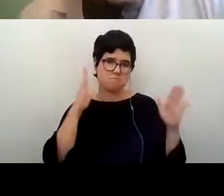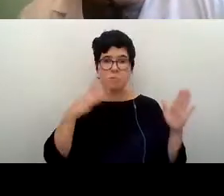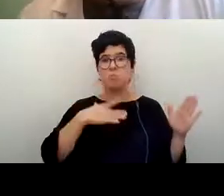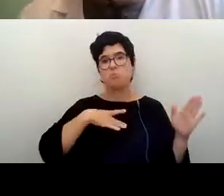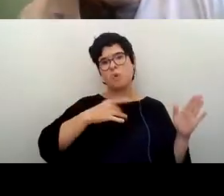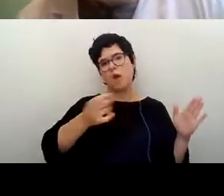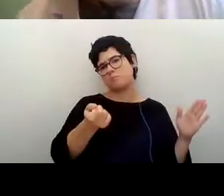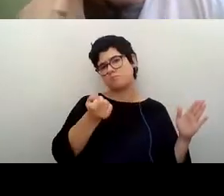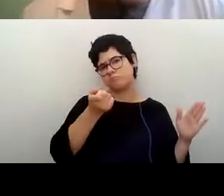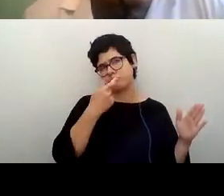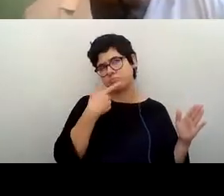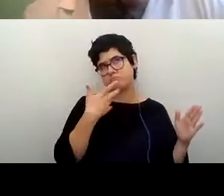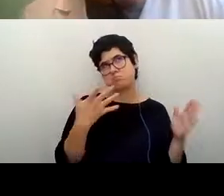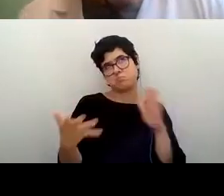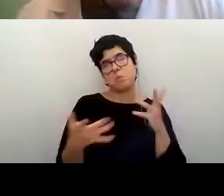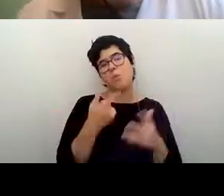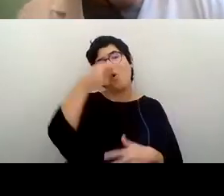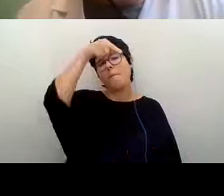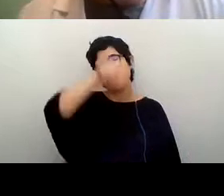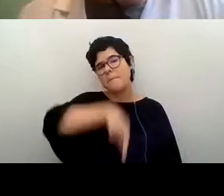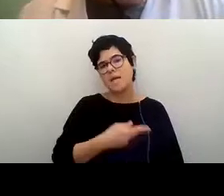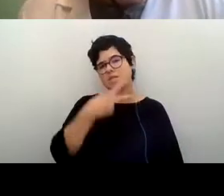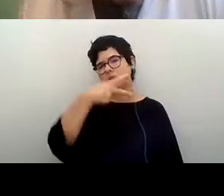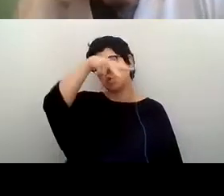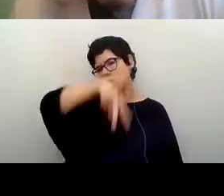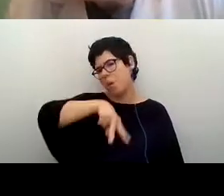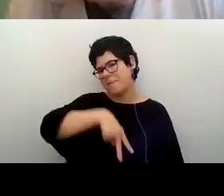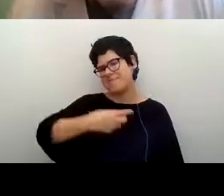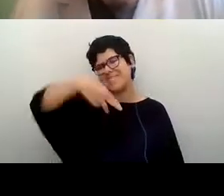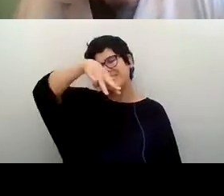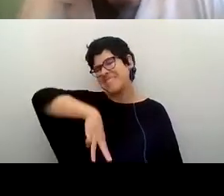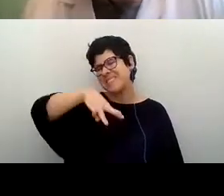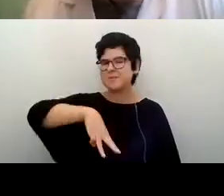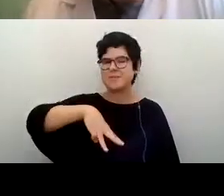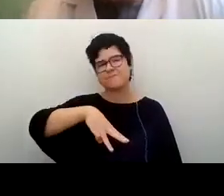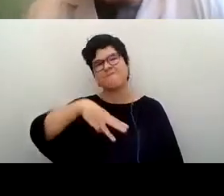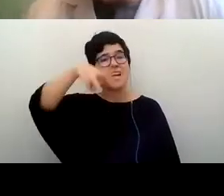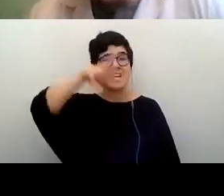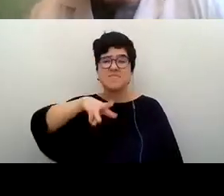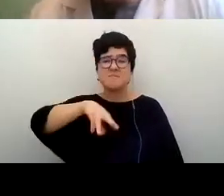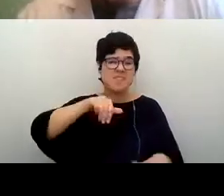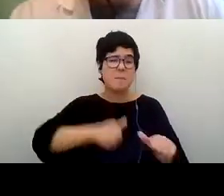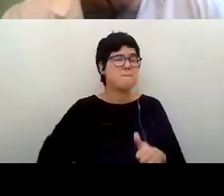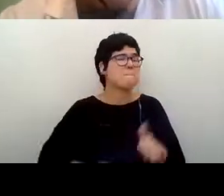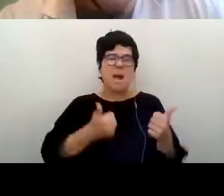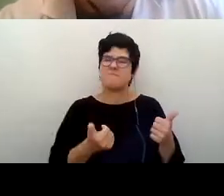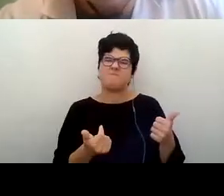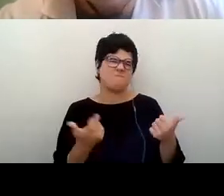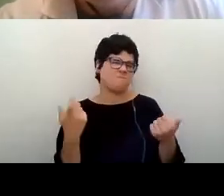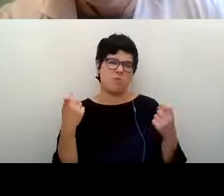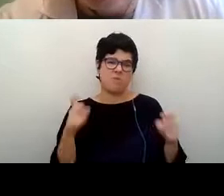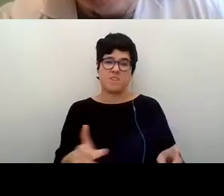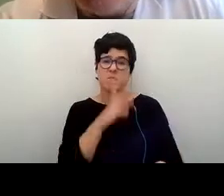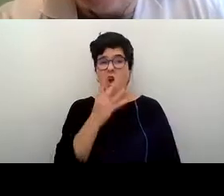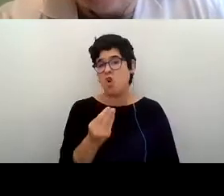sí, 1 mes, 2 meses, 3 meses, más allá probablemente tampoco sería necesario, porque una alimentación adecuada ya